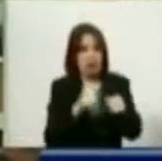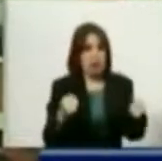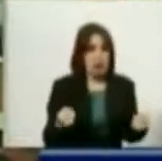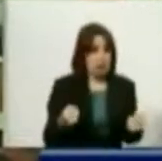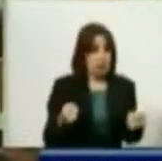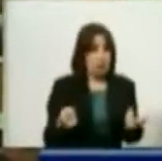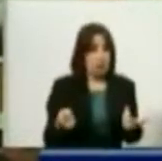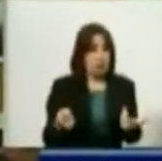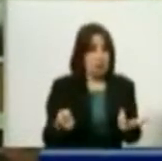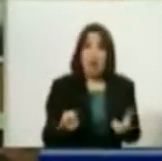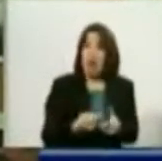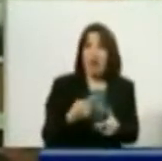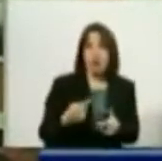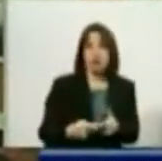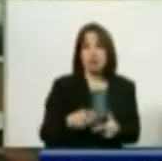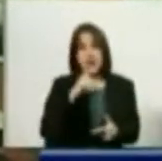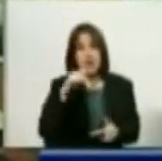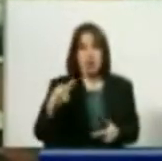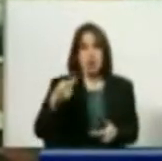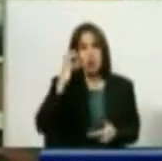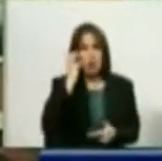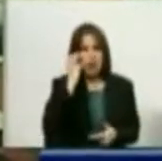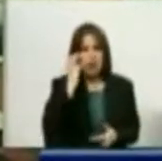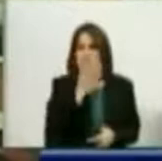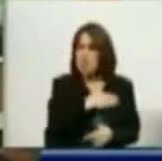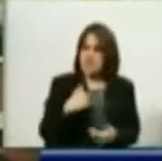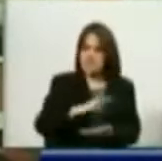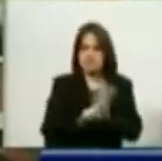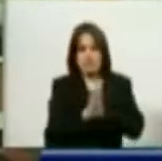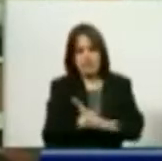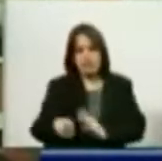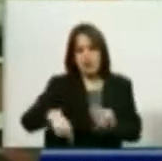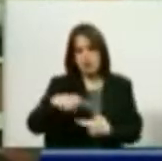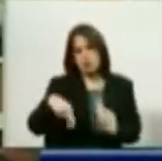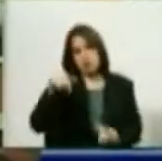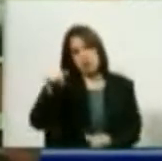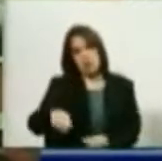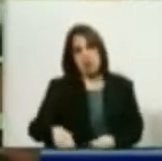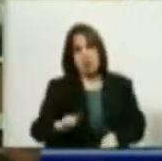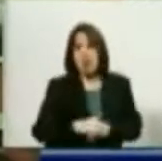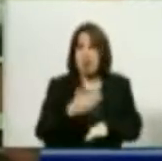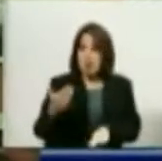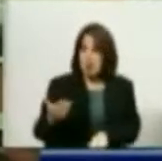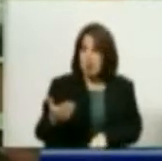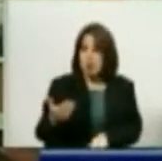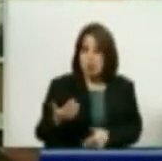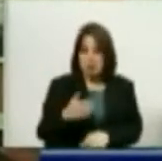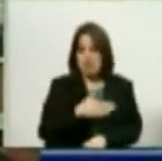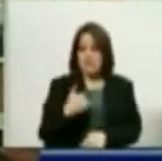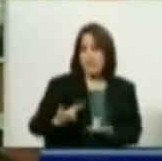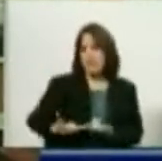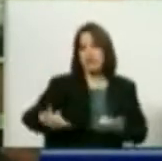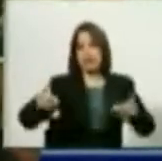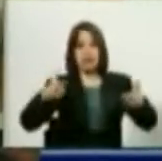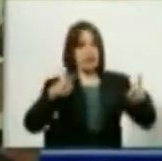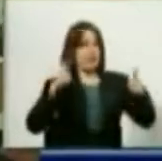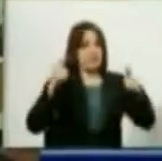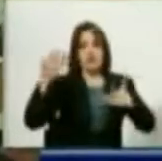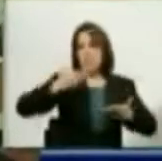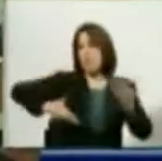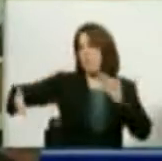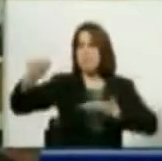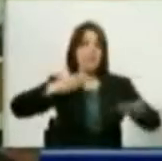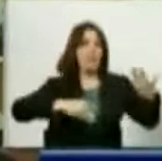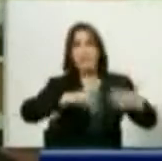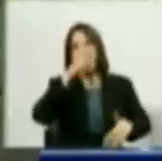Duque está por eso es que quiere que se acabe la revolución porque ellos quieren libre tráfico porque por aquí por Venezuela de